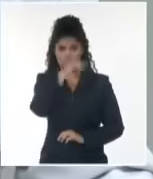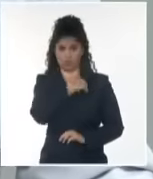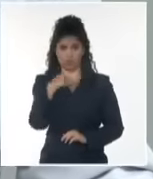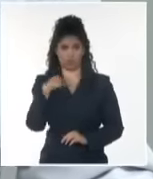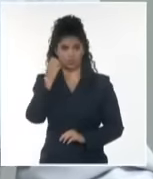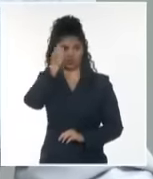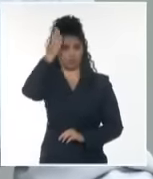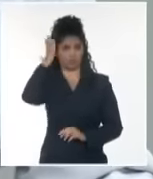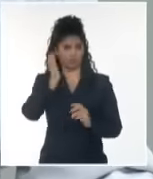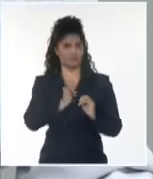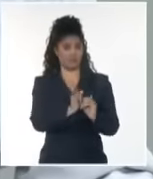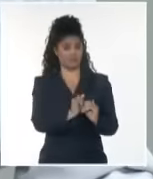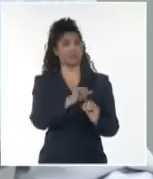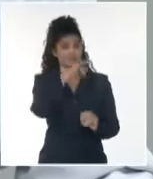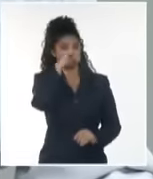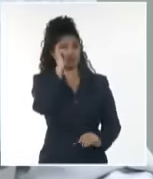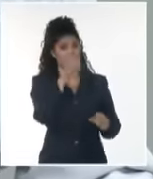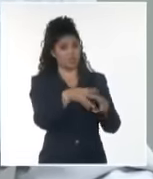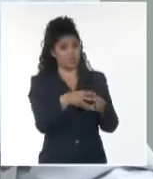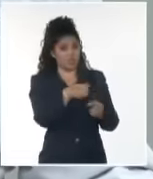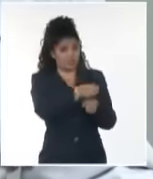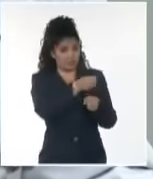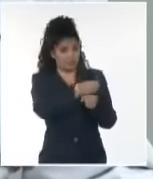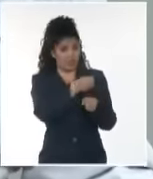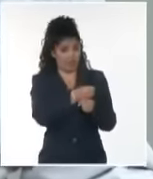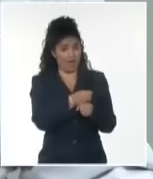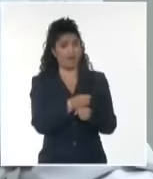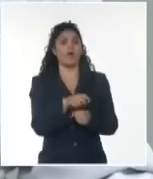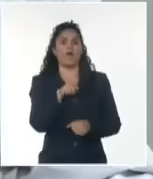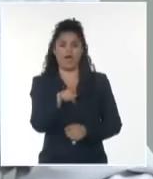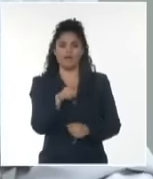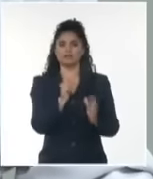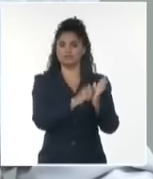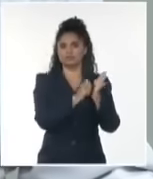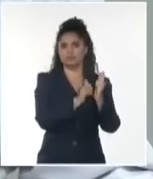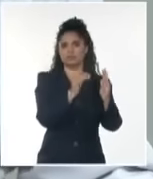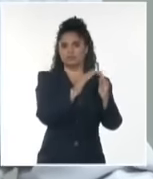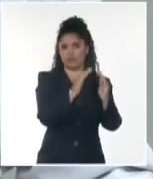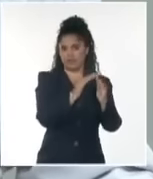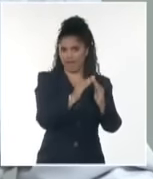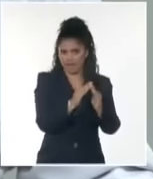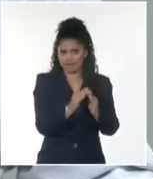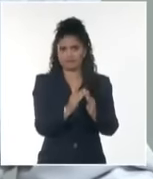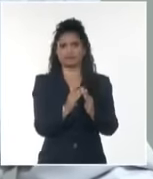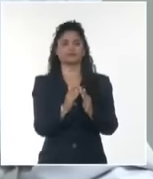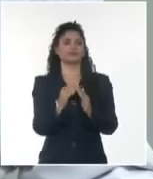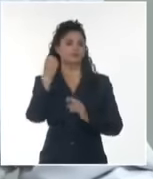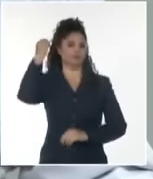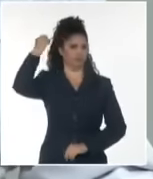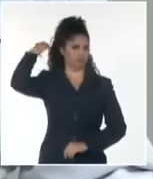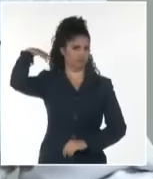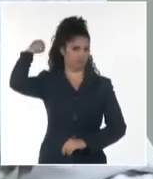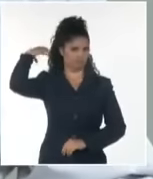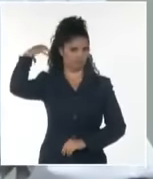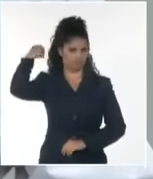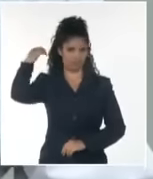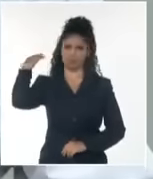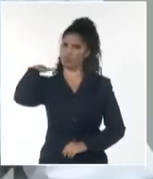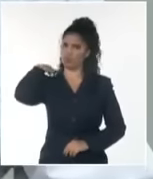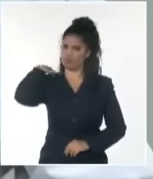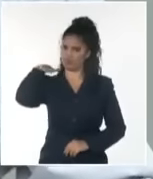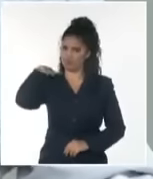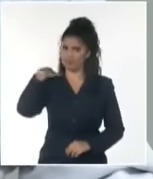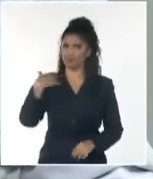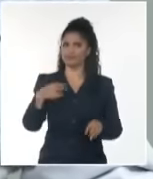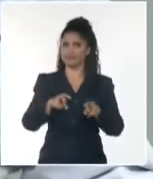semana. Se están haciendo intervenciones desde el punto de vista entomológico para la lucha contra los vectores, desde el punto de